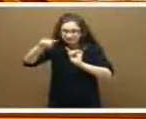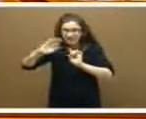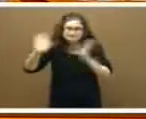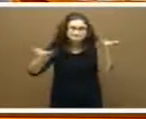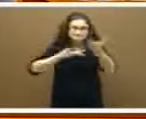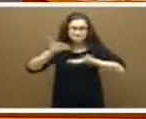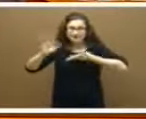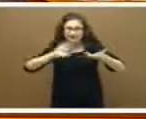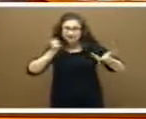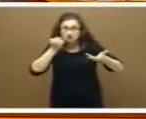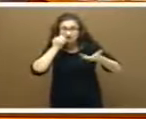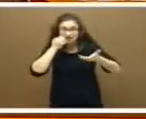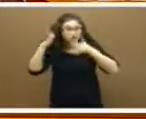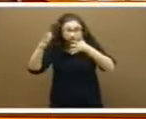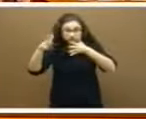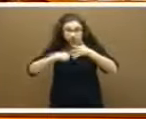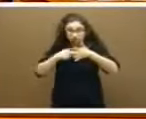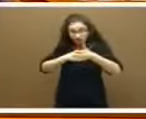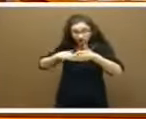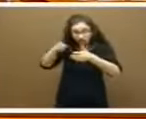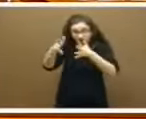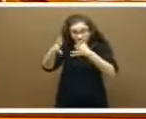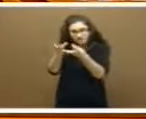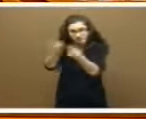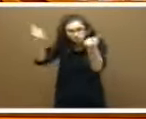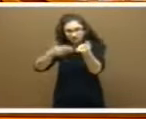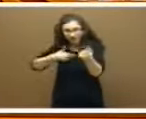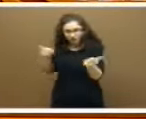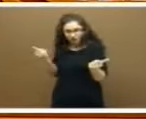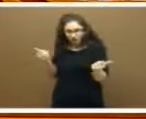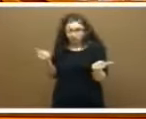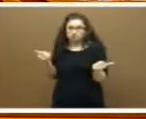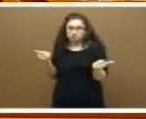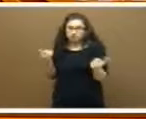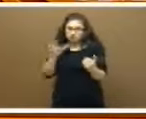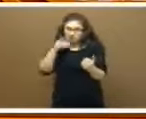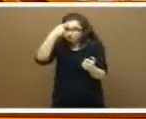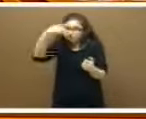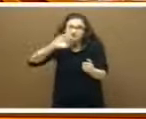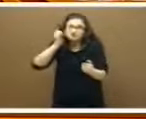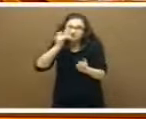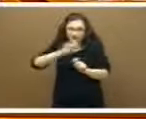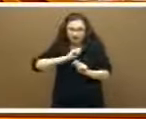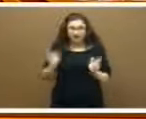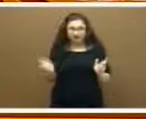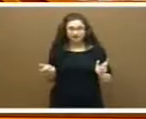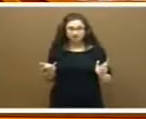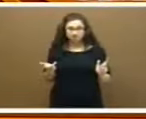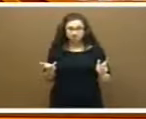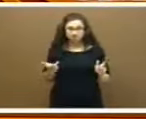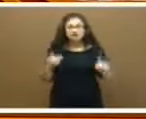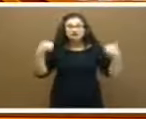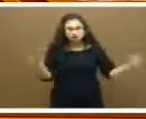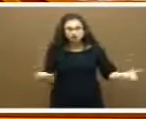ciudadana como gestor, como sensor de los problemas reales que hay en cada sitio. Luego podría entrar